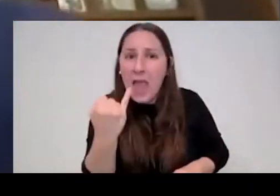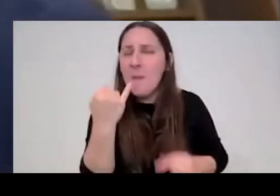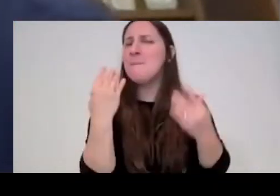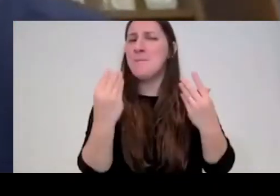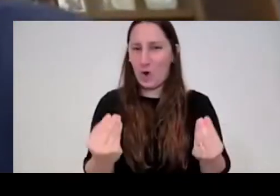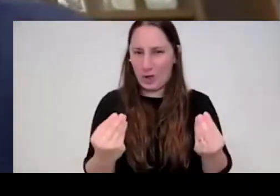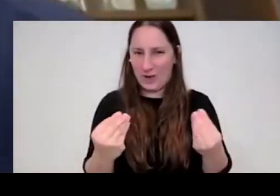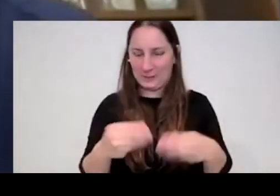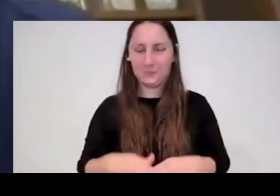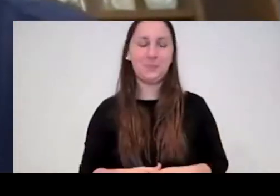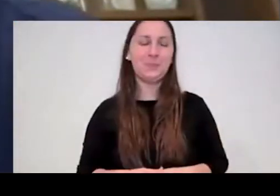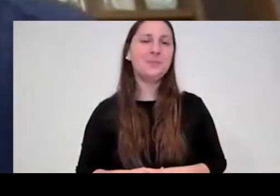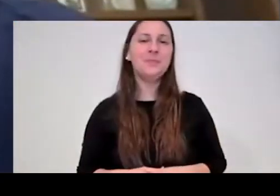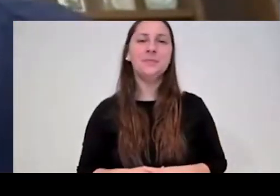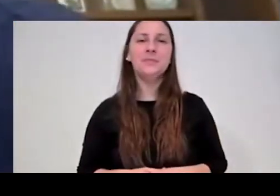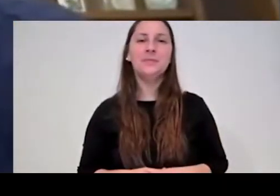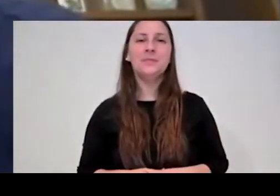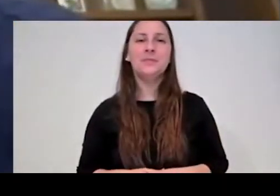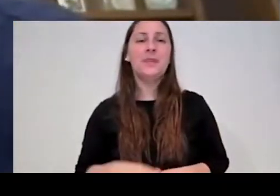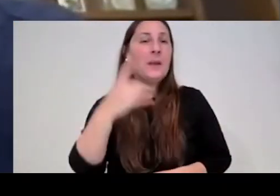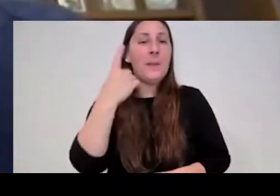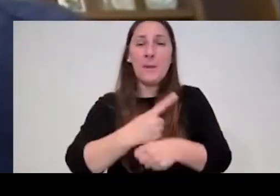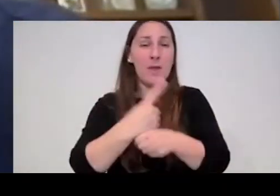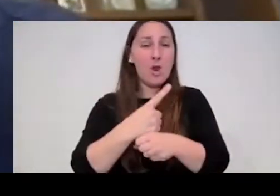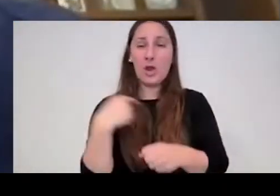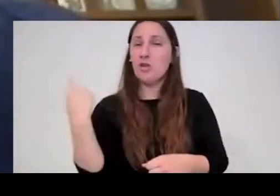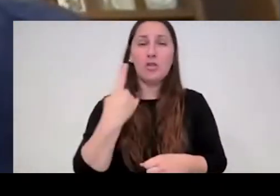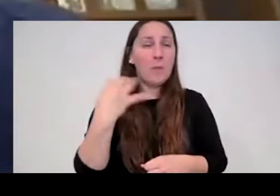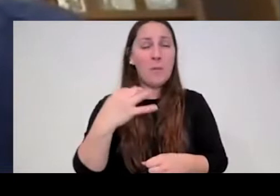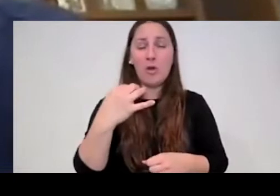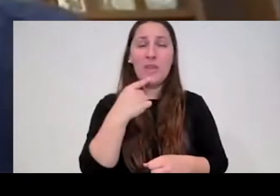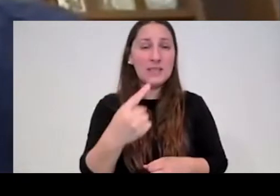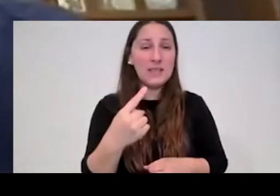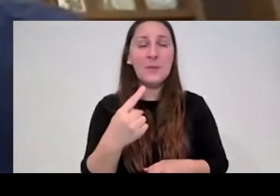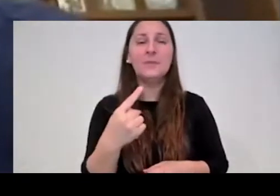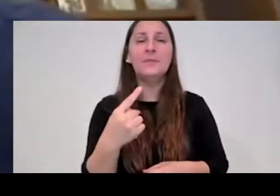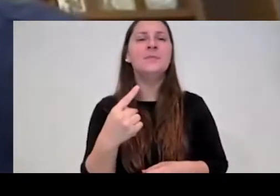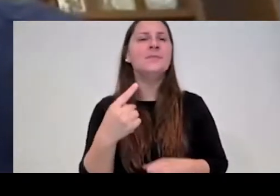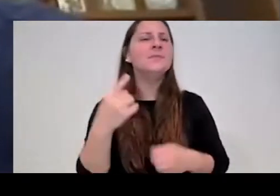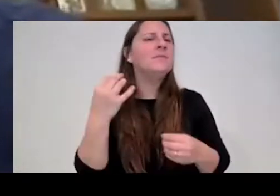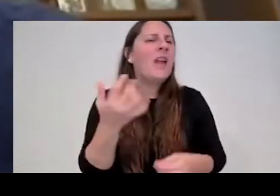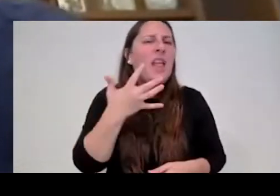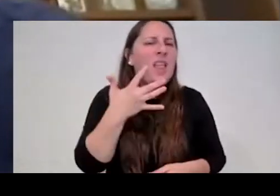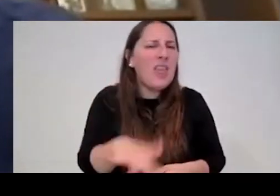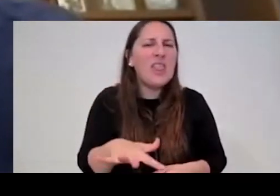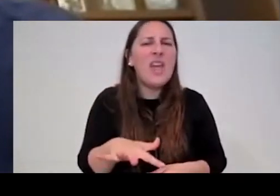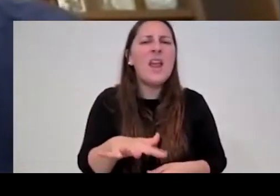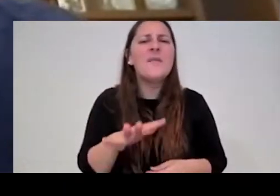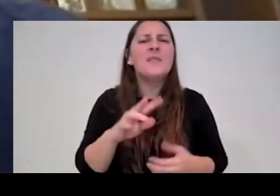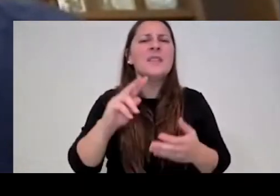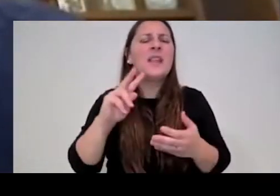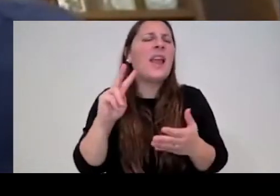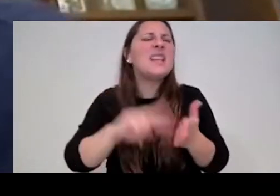Entonces, lo primero que tenemos que hablar es precisamente entender qué es